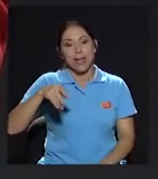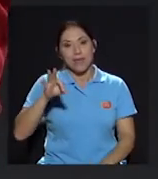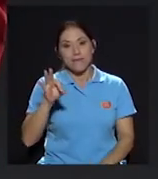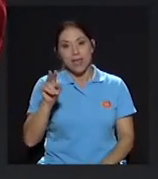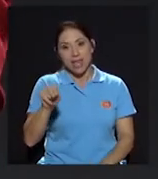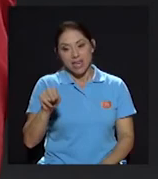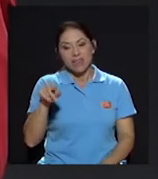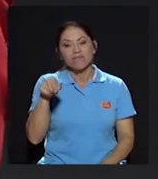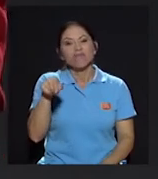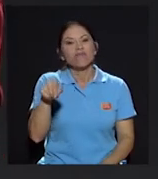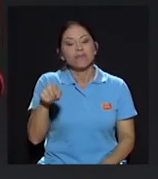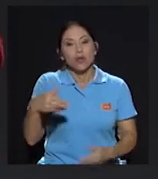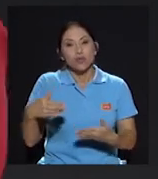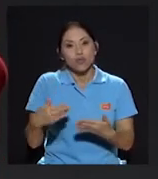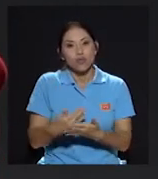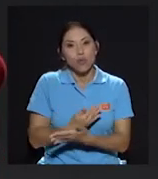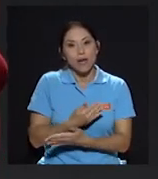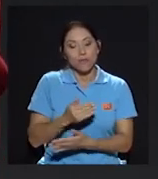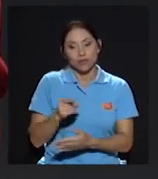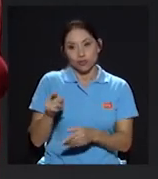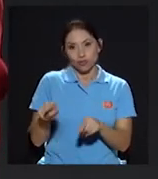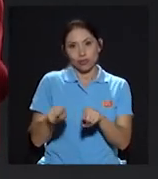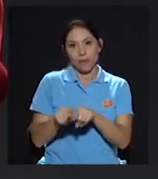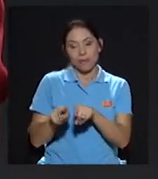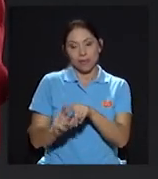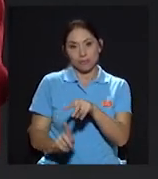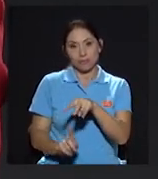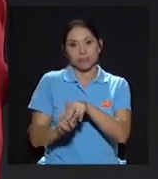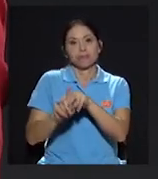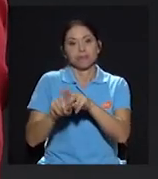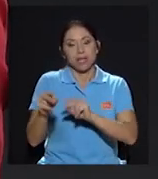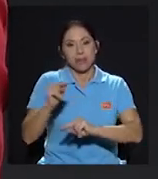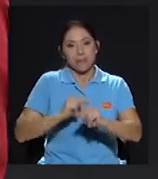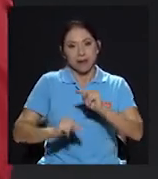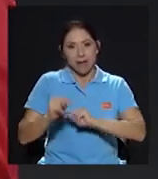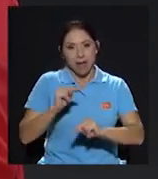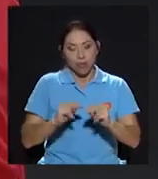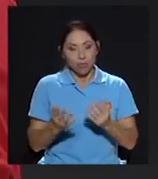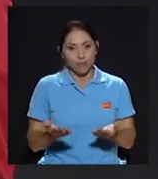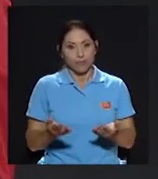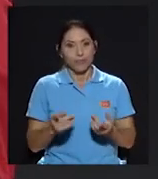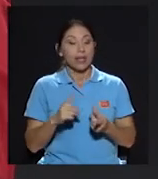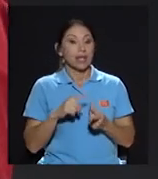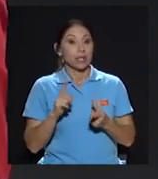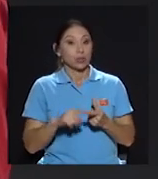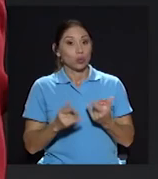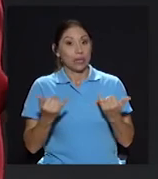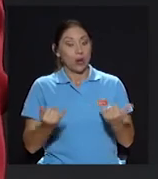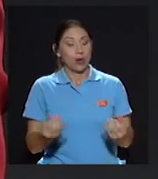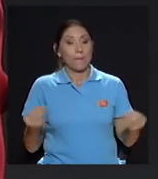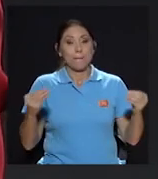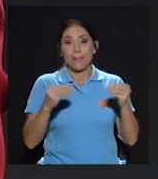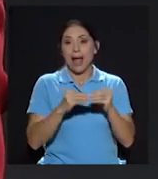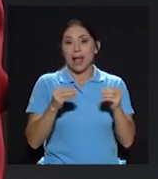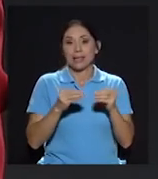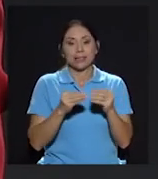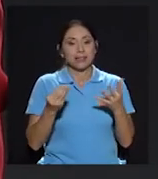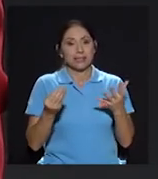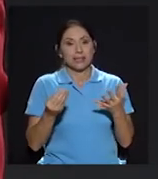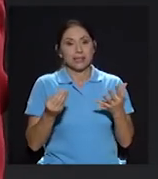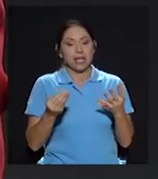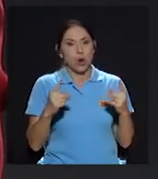digamos nuevos personajes que merecen también en el mercado así que es en un mercado muchísimo más digamos